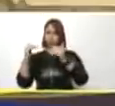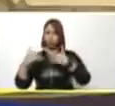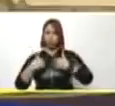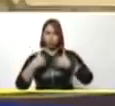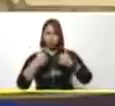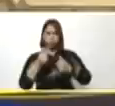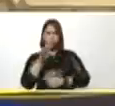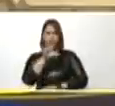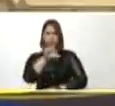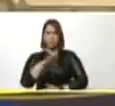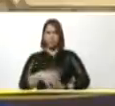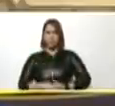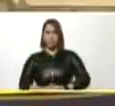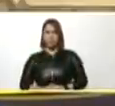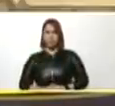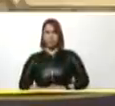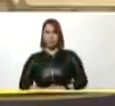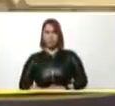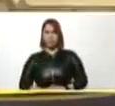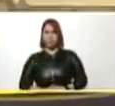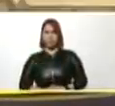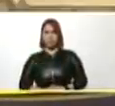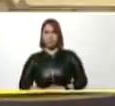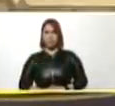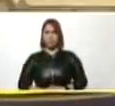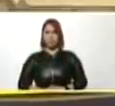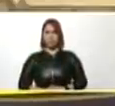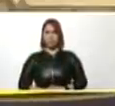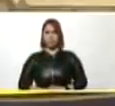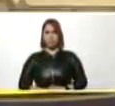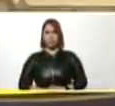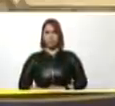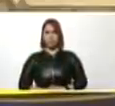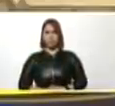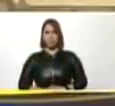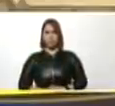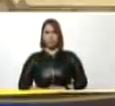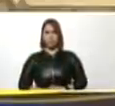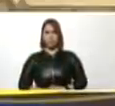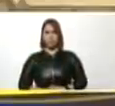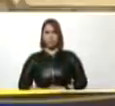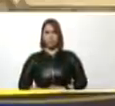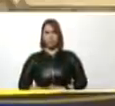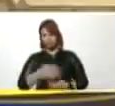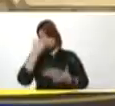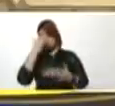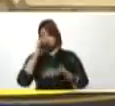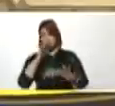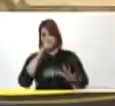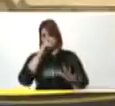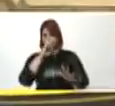país. Así será el año 2022. Por eso yo les pido a